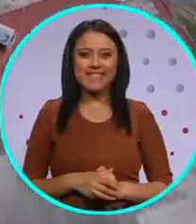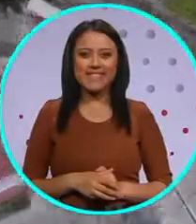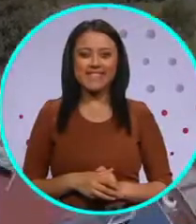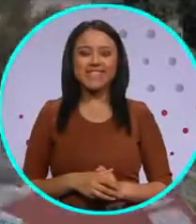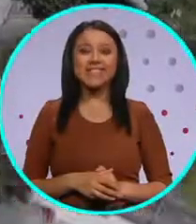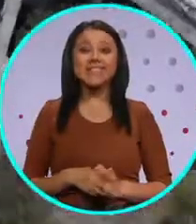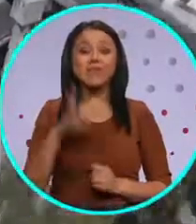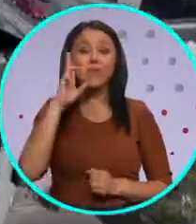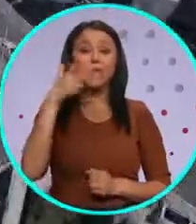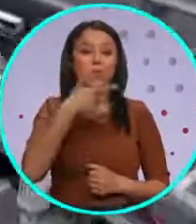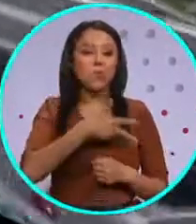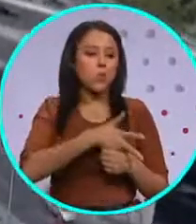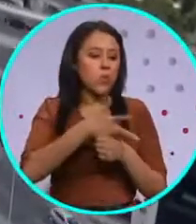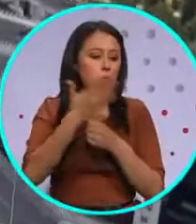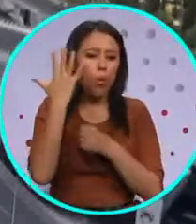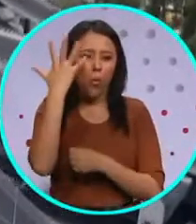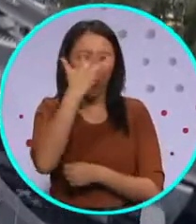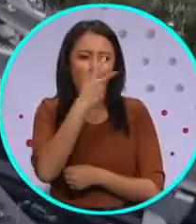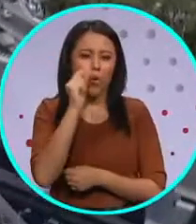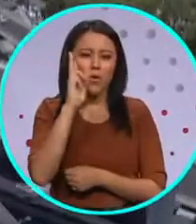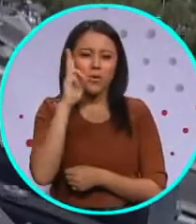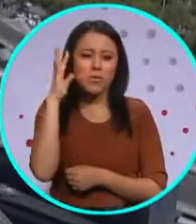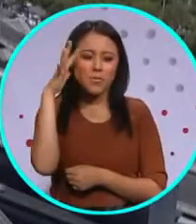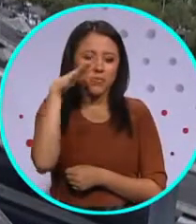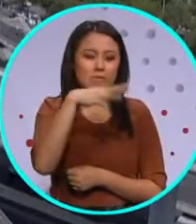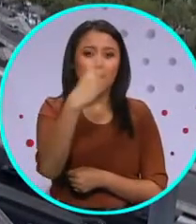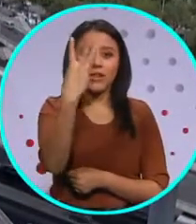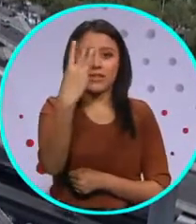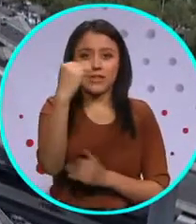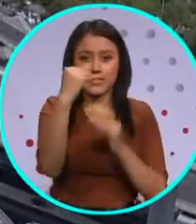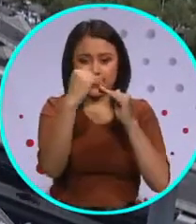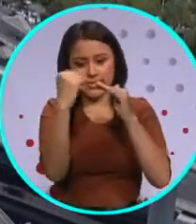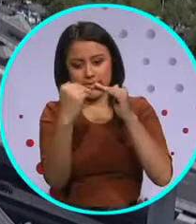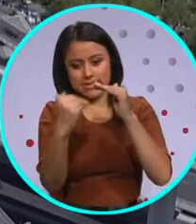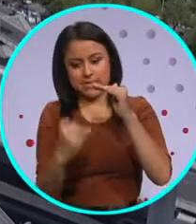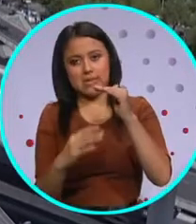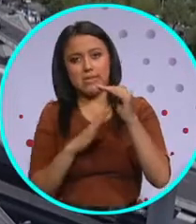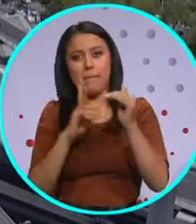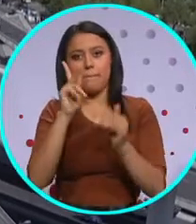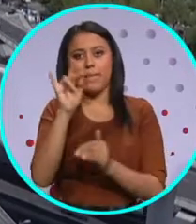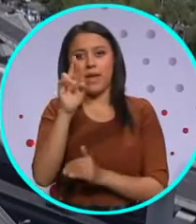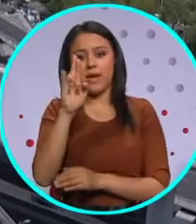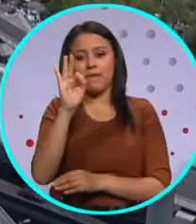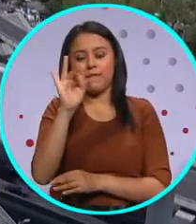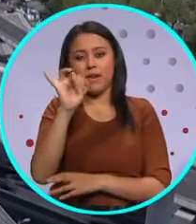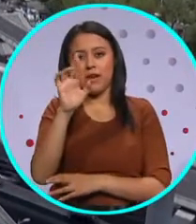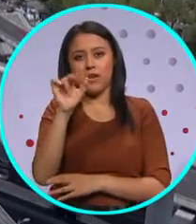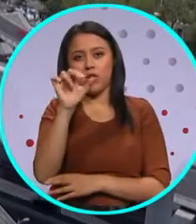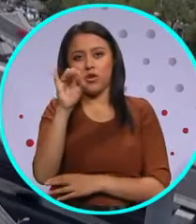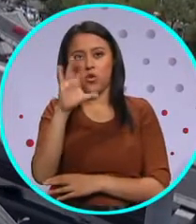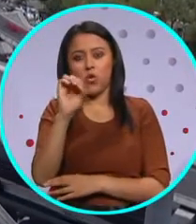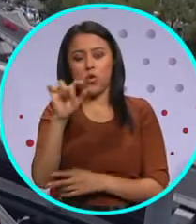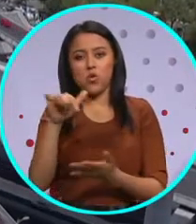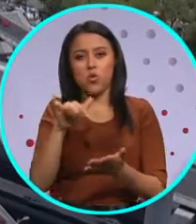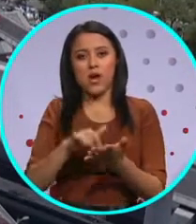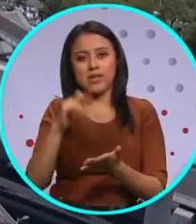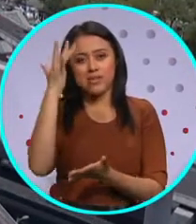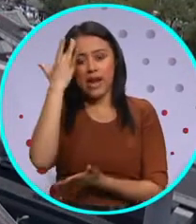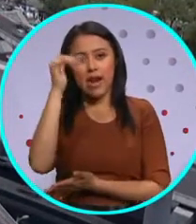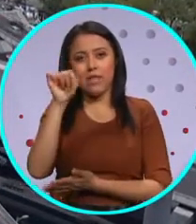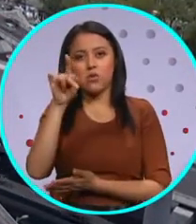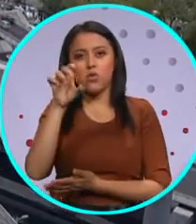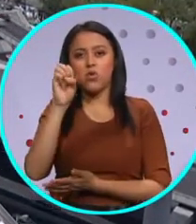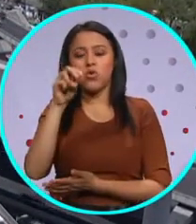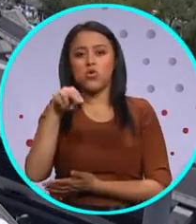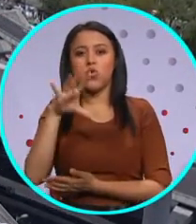la vista aérea nos muestra una panorámica de los tres niveles piedra y periférico a la altura de san antonio en la colonia también desde los